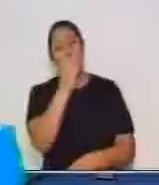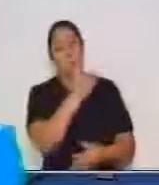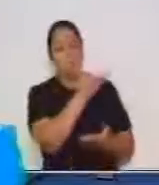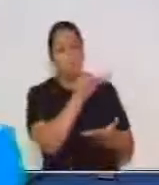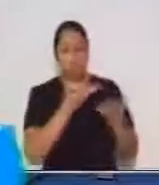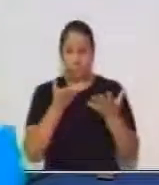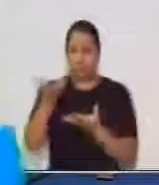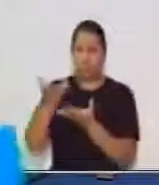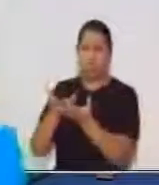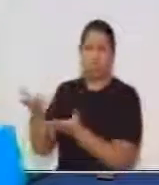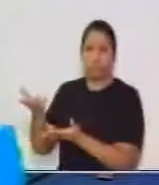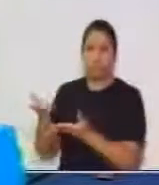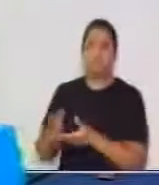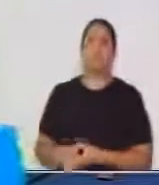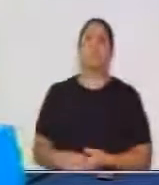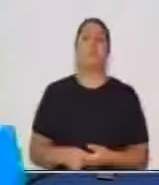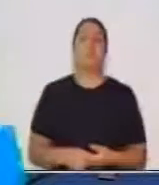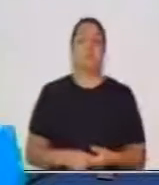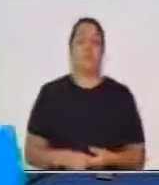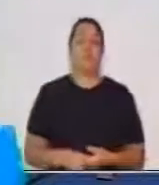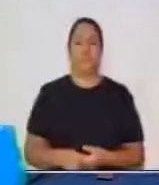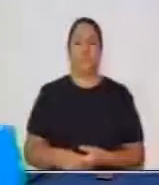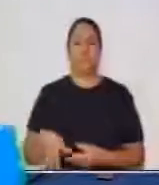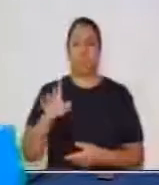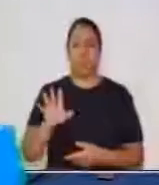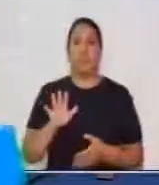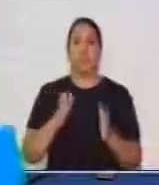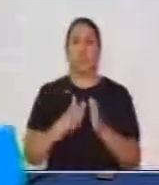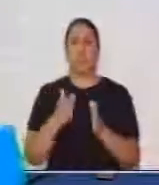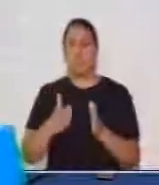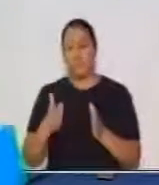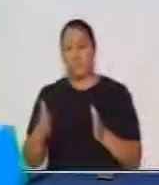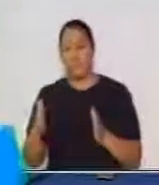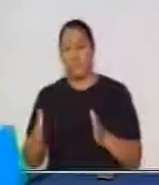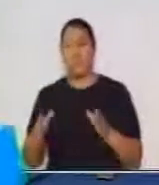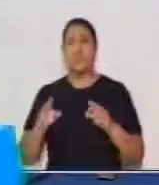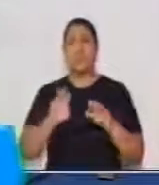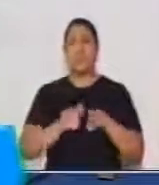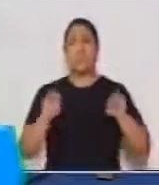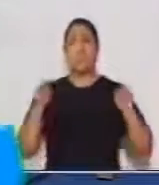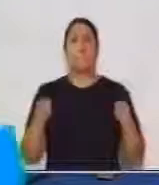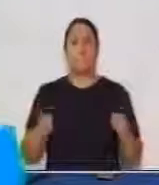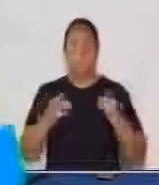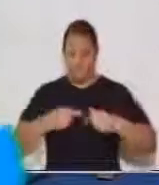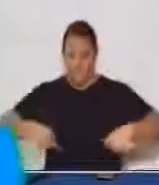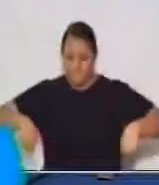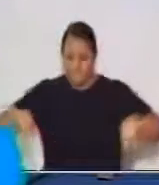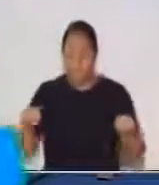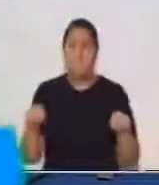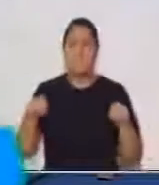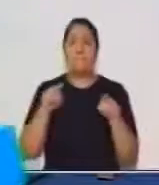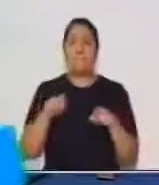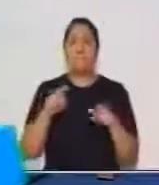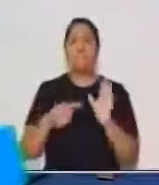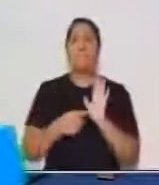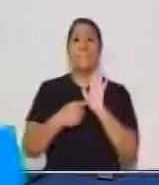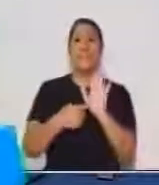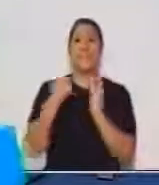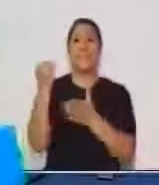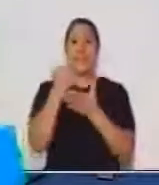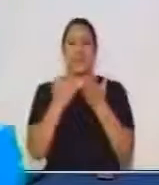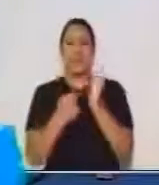redonda. Te mencionaba la estructura de la mesa redonda en la imagen, porque también otra de